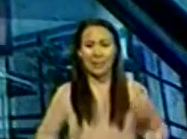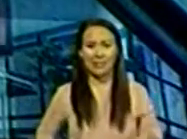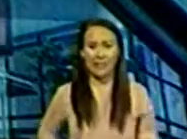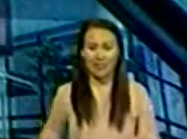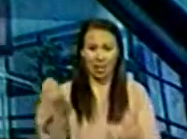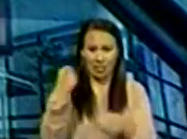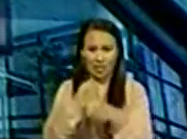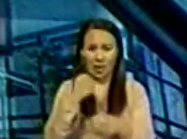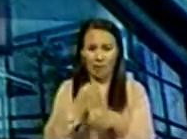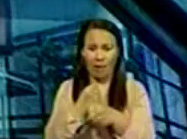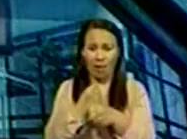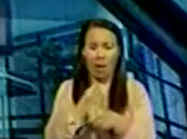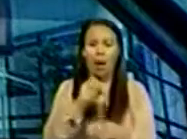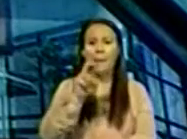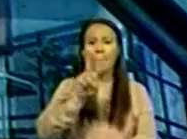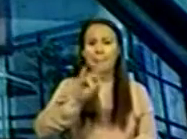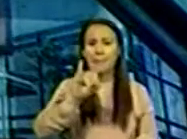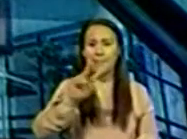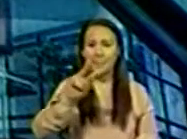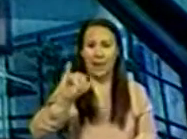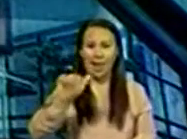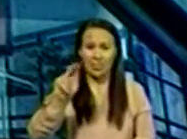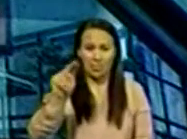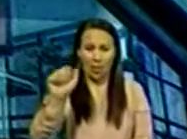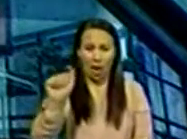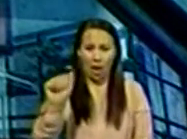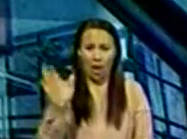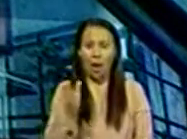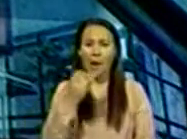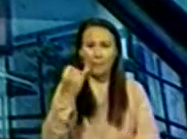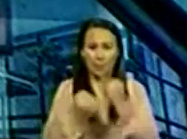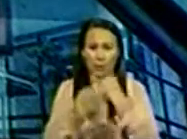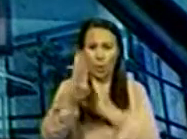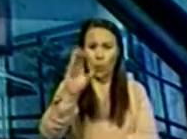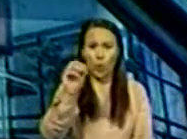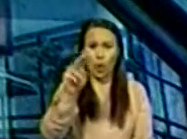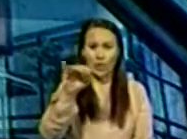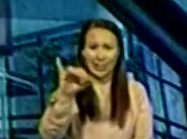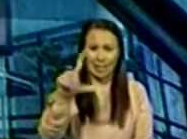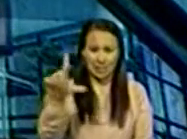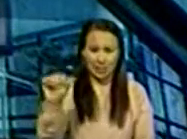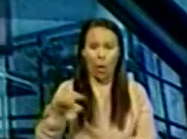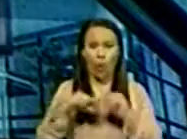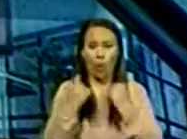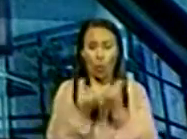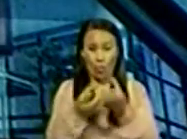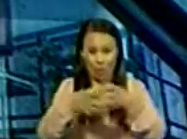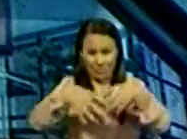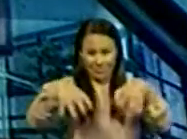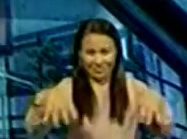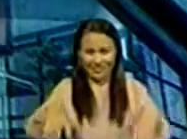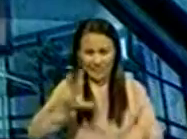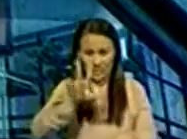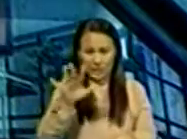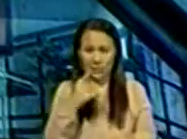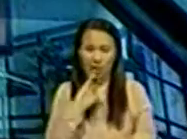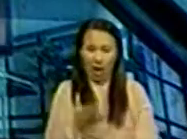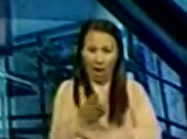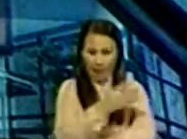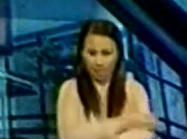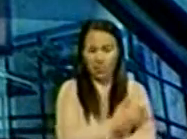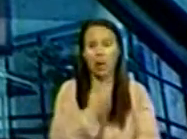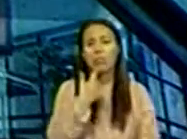haber recibido aportes de Odebrecht y otras compañías para la campaña de las elecciones seccionales de 2014.